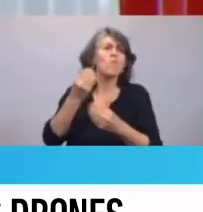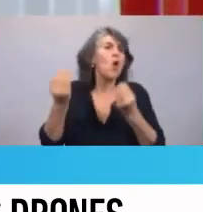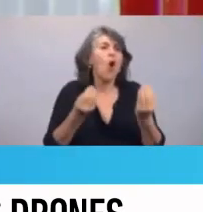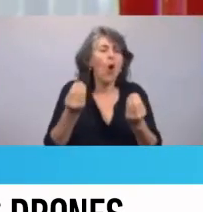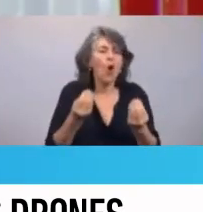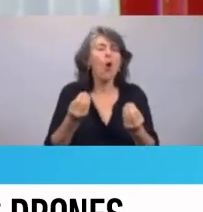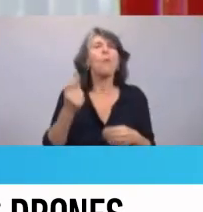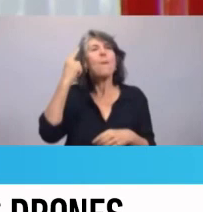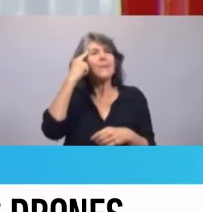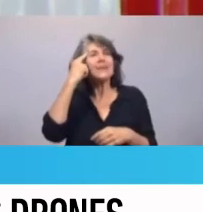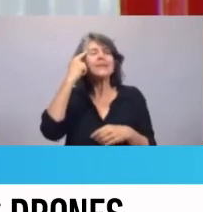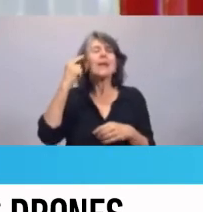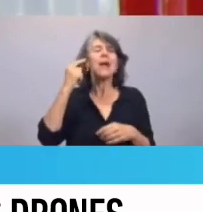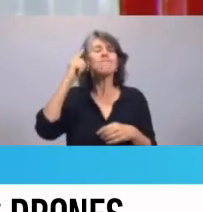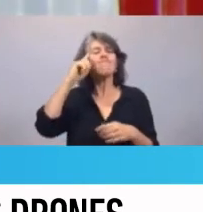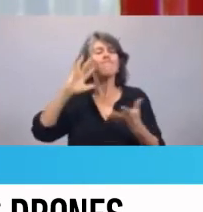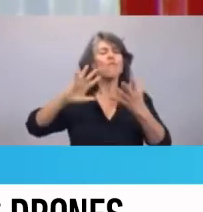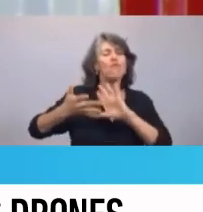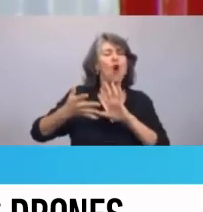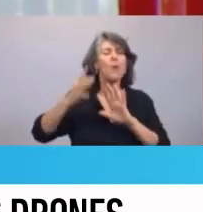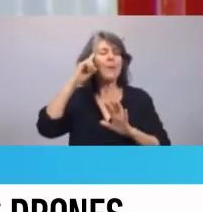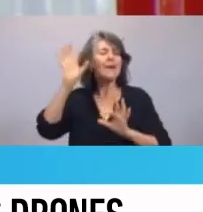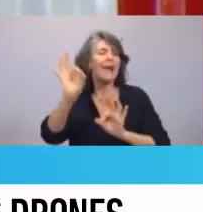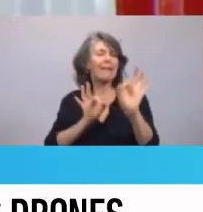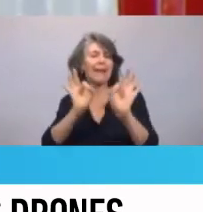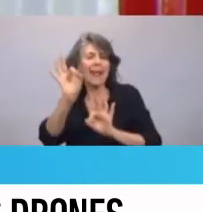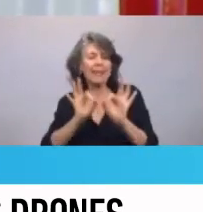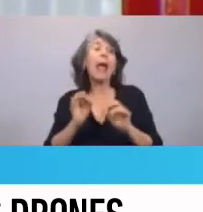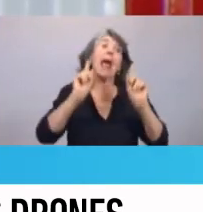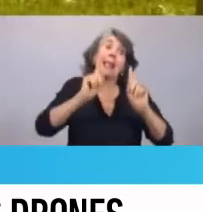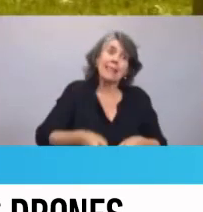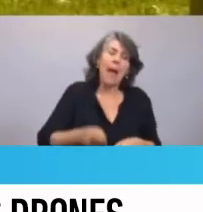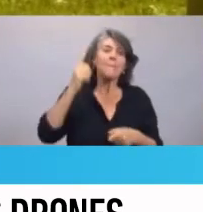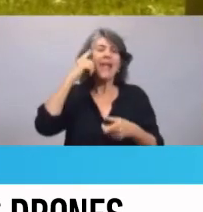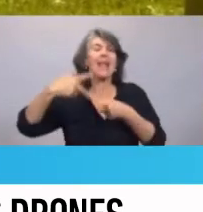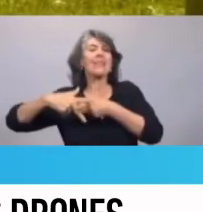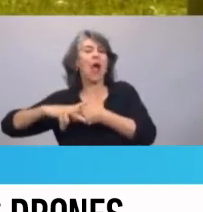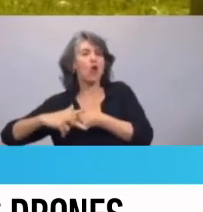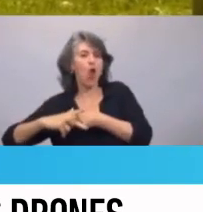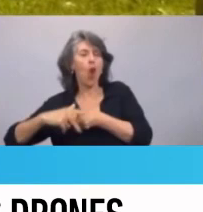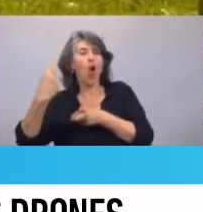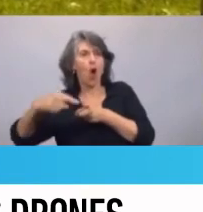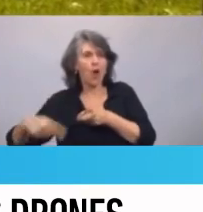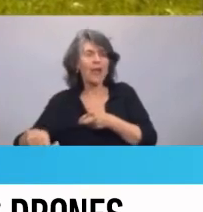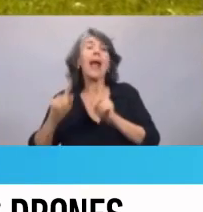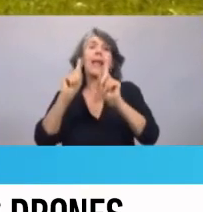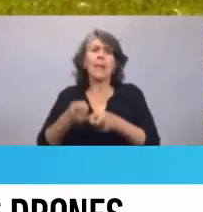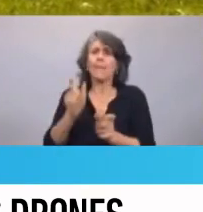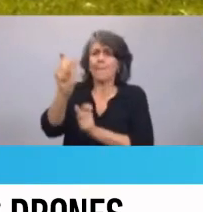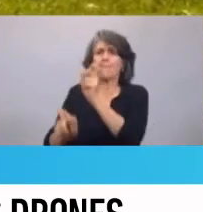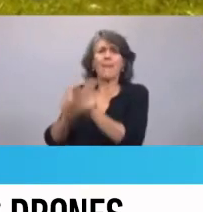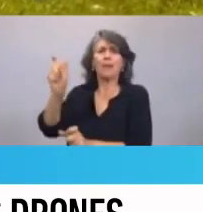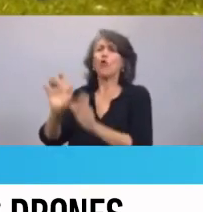métodos y además como vemos hoy tecnologías cuerpos y formaciones totalmente